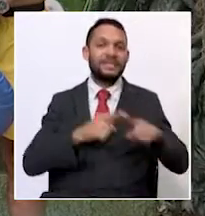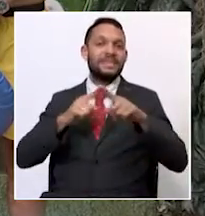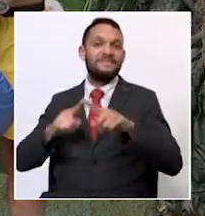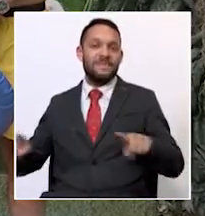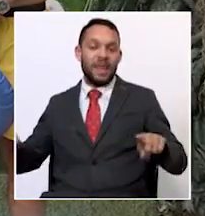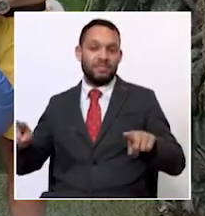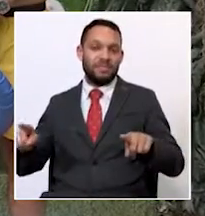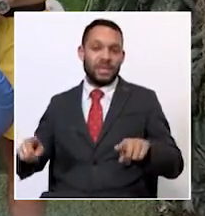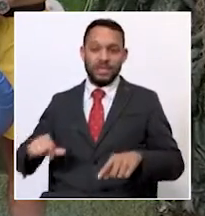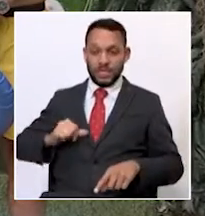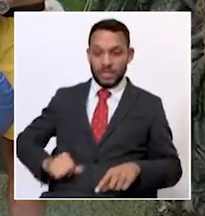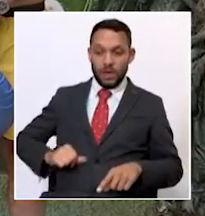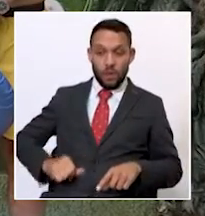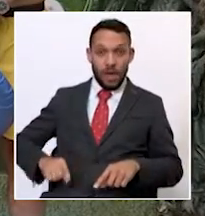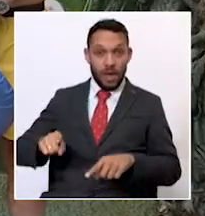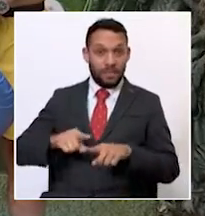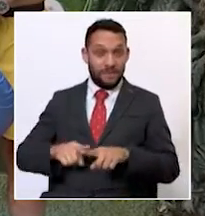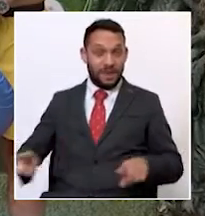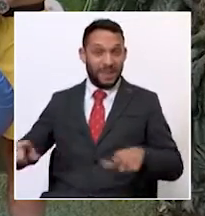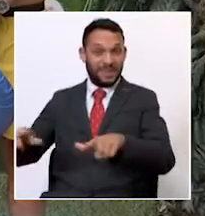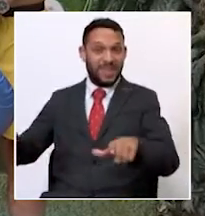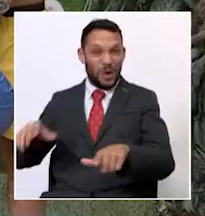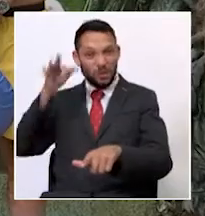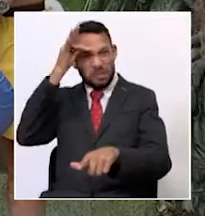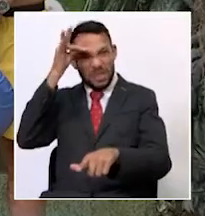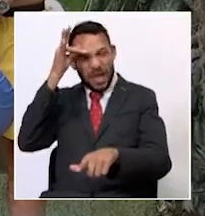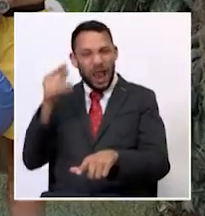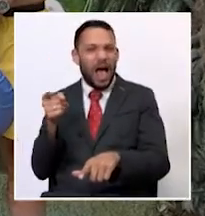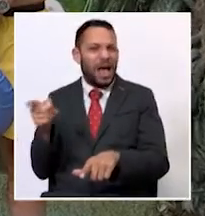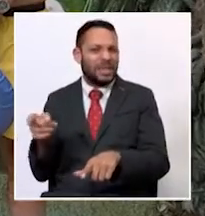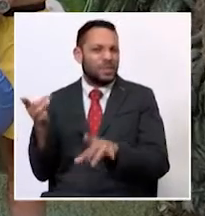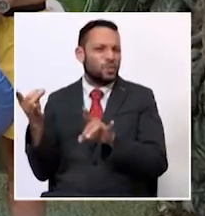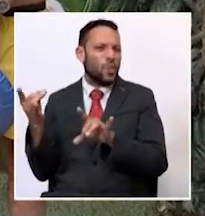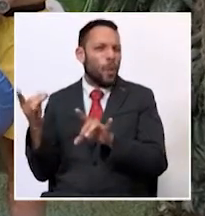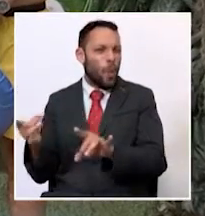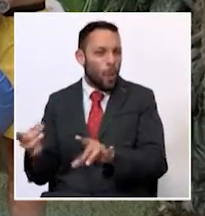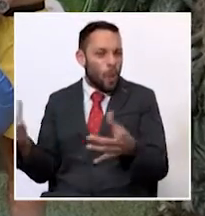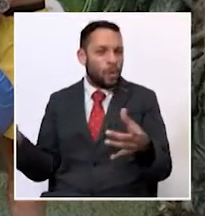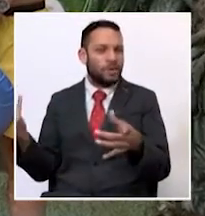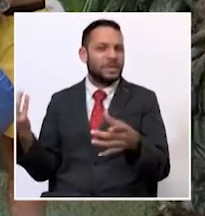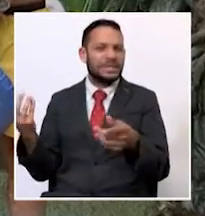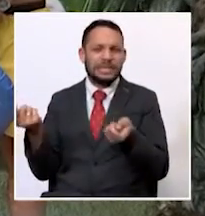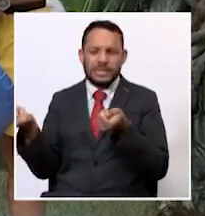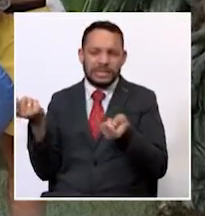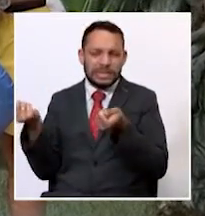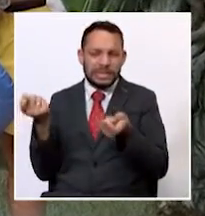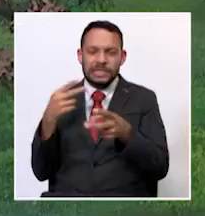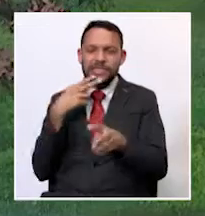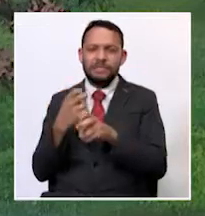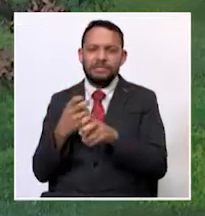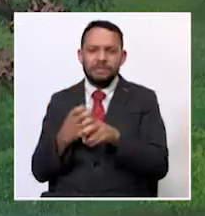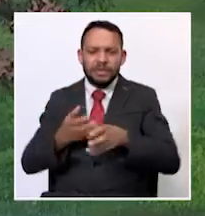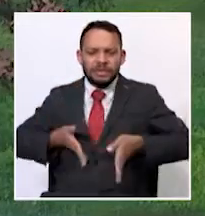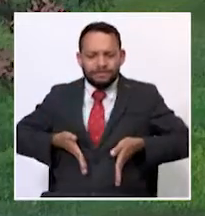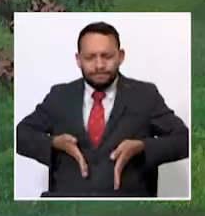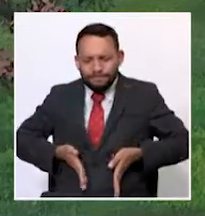en un quirófano, donde el dolor, el proceso de relajación, el